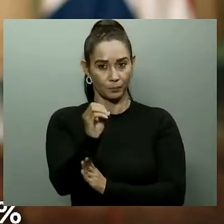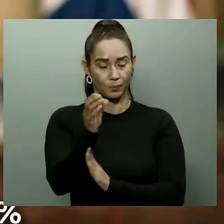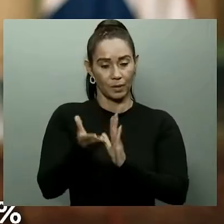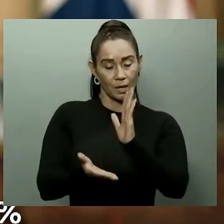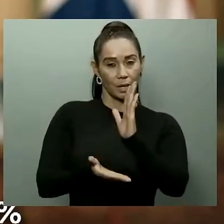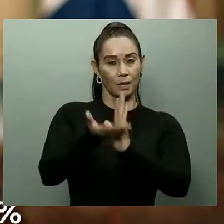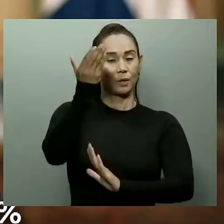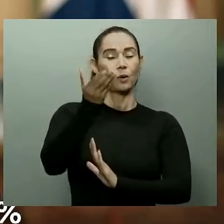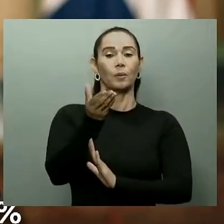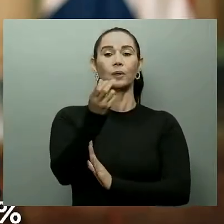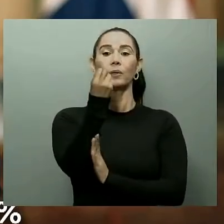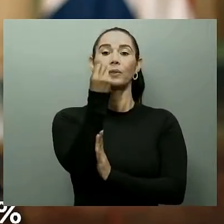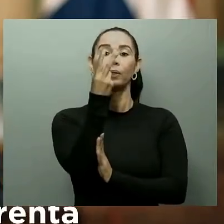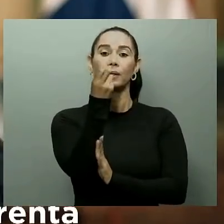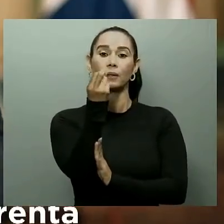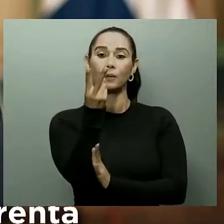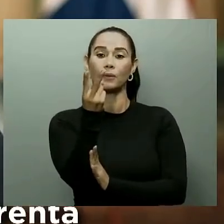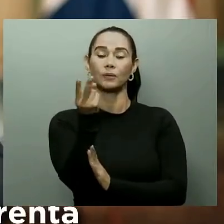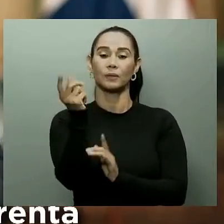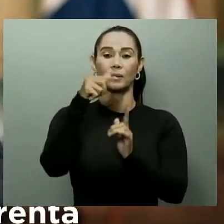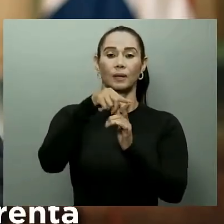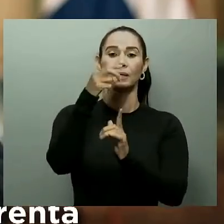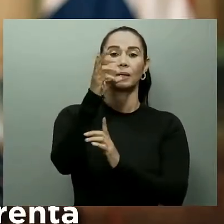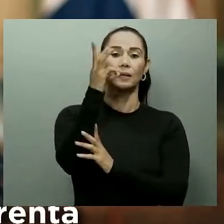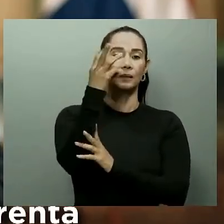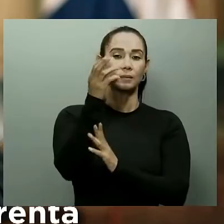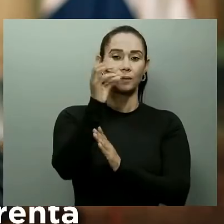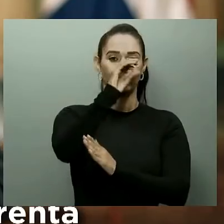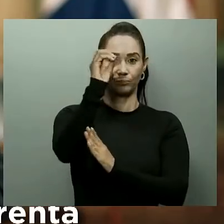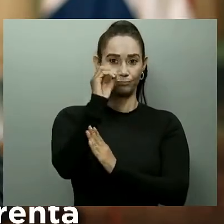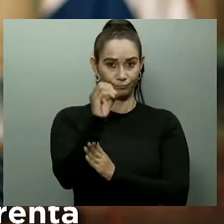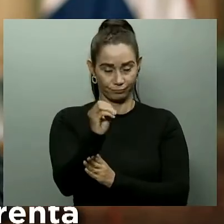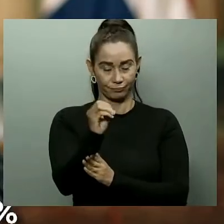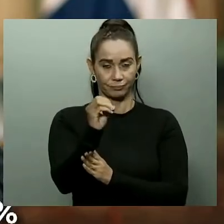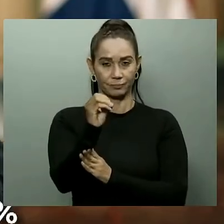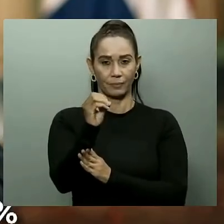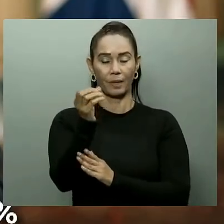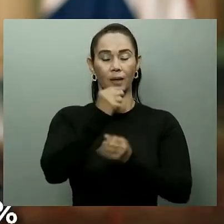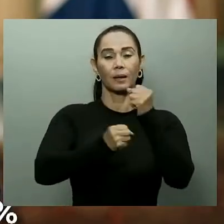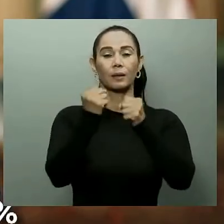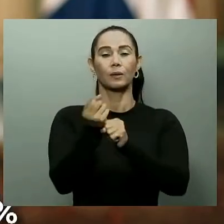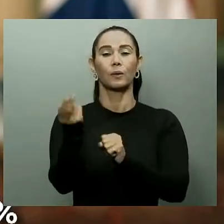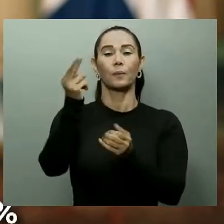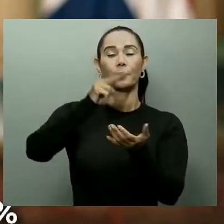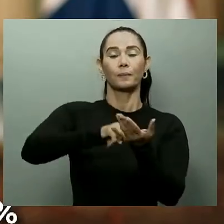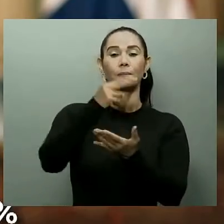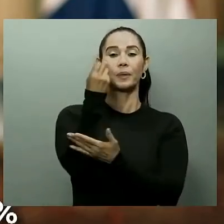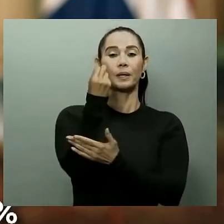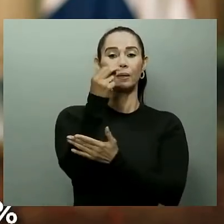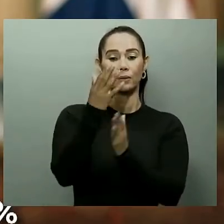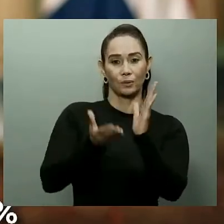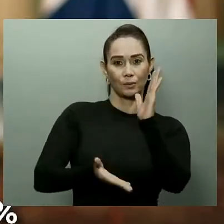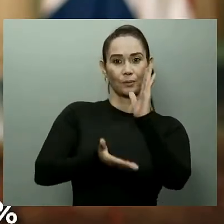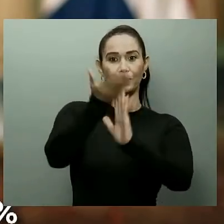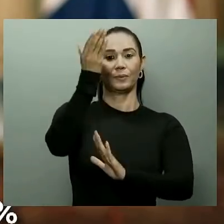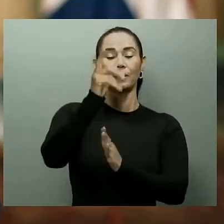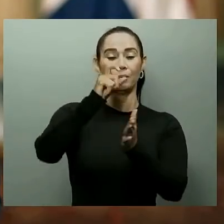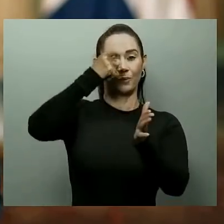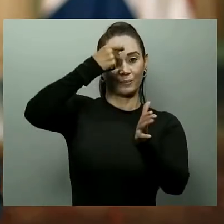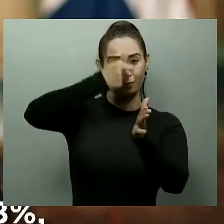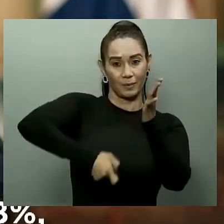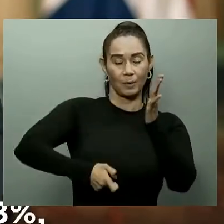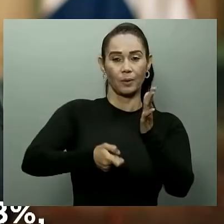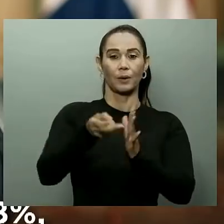al 16 por ciento en el 2011 se elevó el impuesto de las ventas de personas jurídicas hasta el 27 por ciento